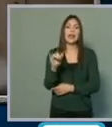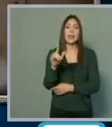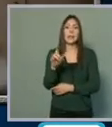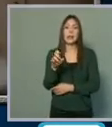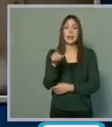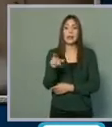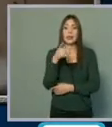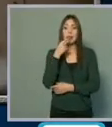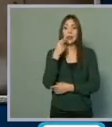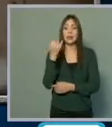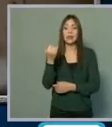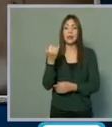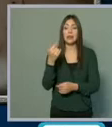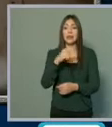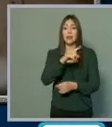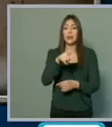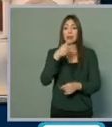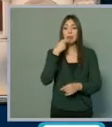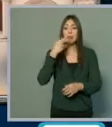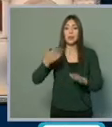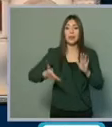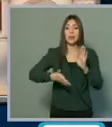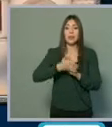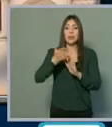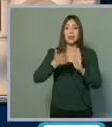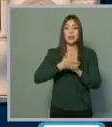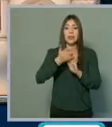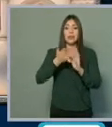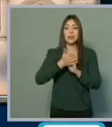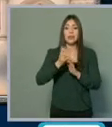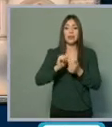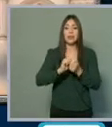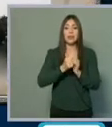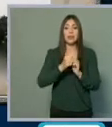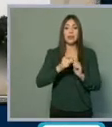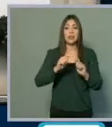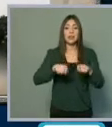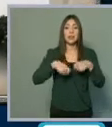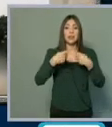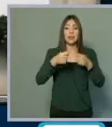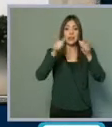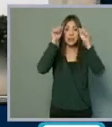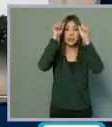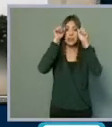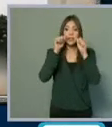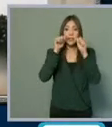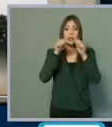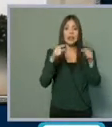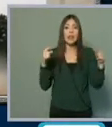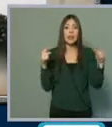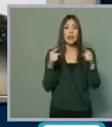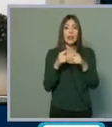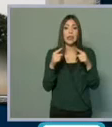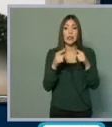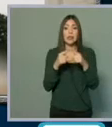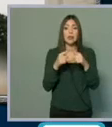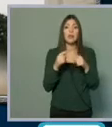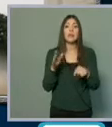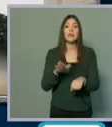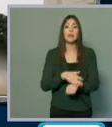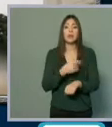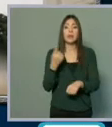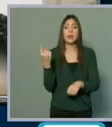que cegaron a los constructores de este Ajá. templo. Cegaron, ¿por qué?